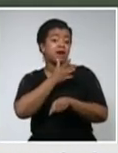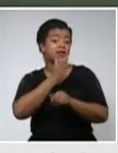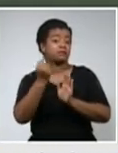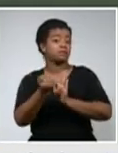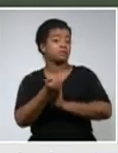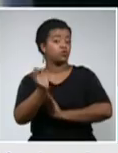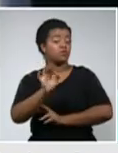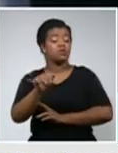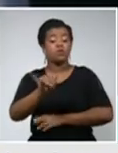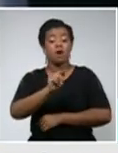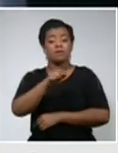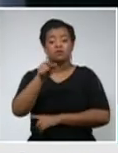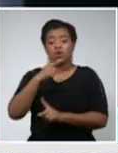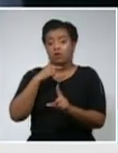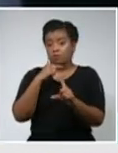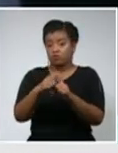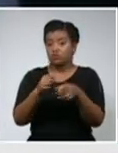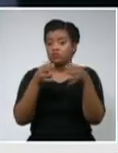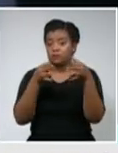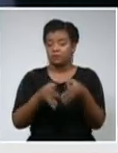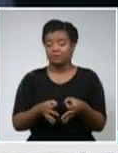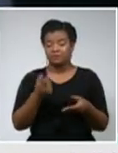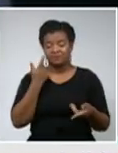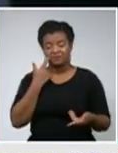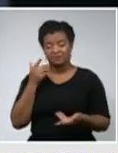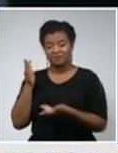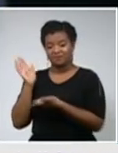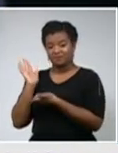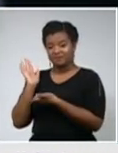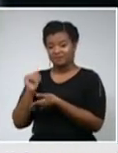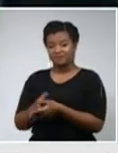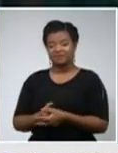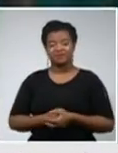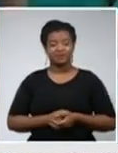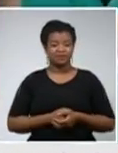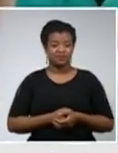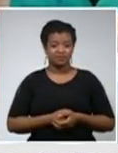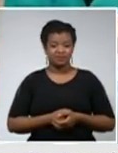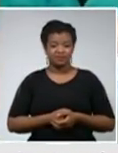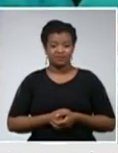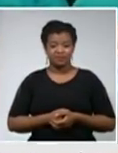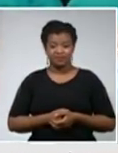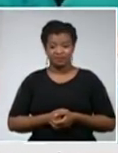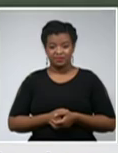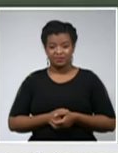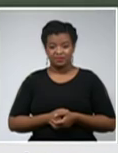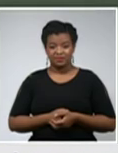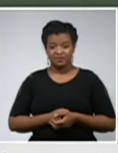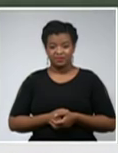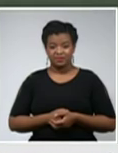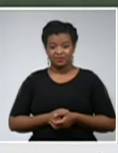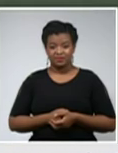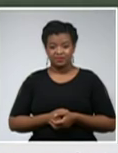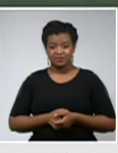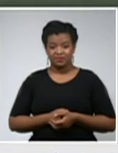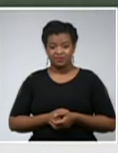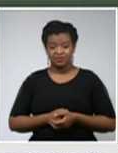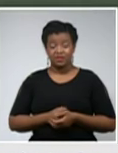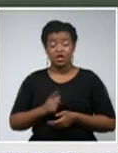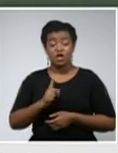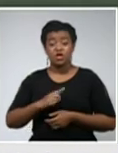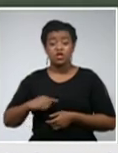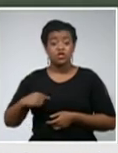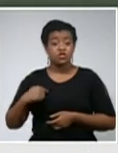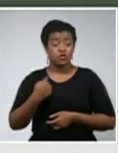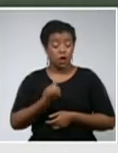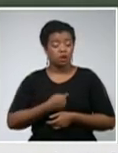la enfermedad. Toda mujer tiene alma de flor. Nosotros recibíamos los pacientes,